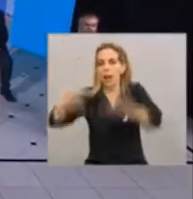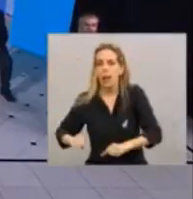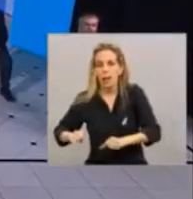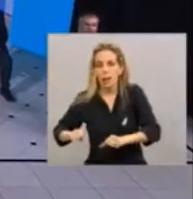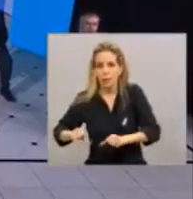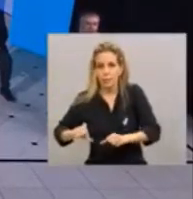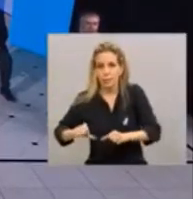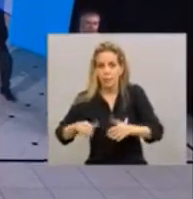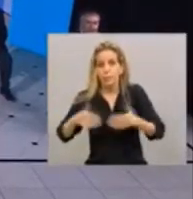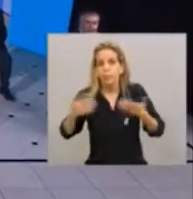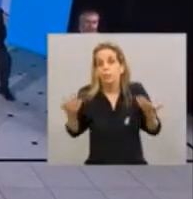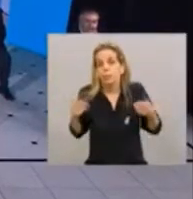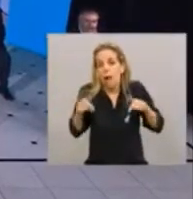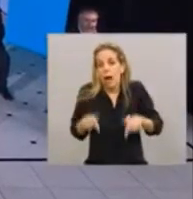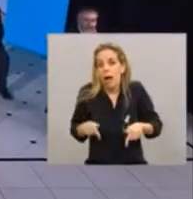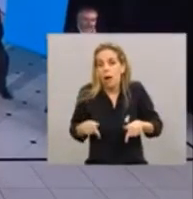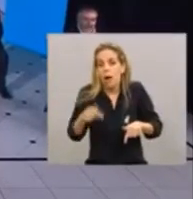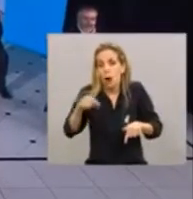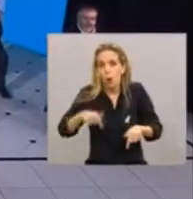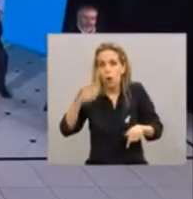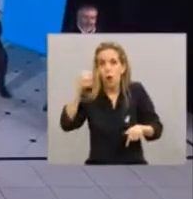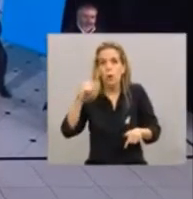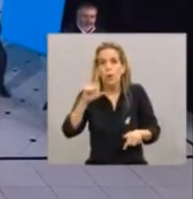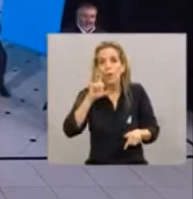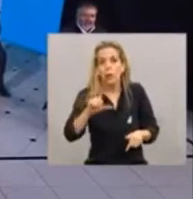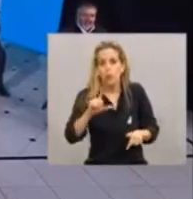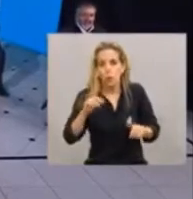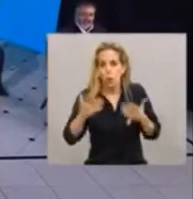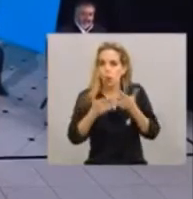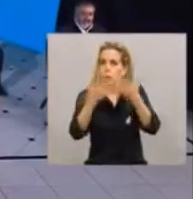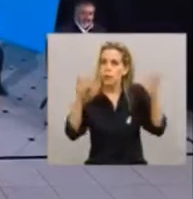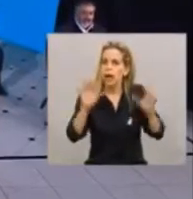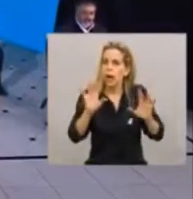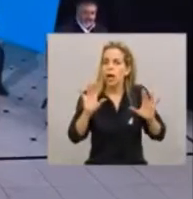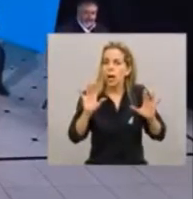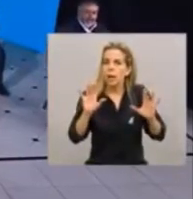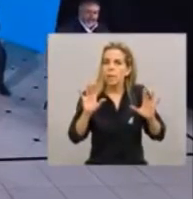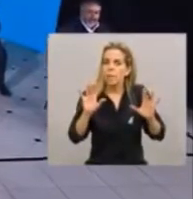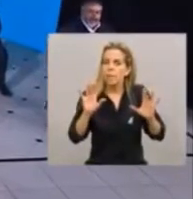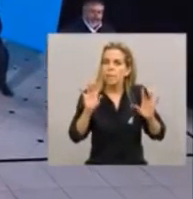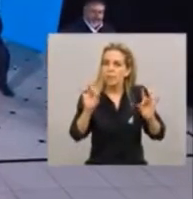nos toca este 9 de julio no es un contexto fácil